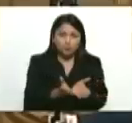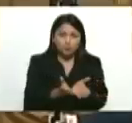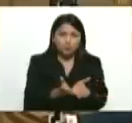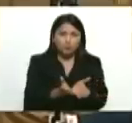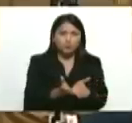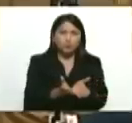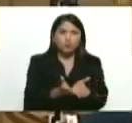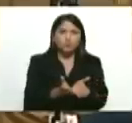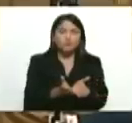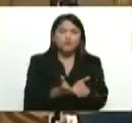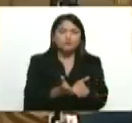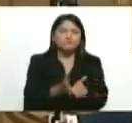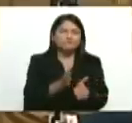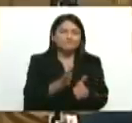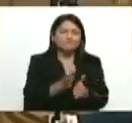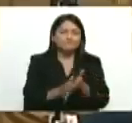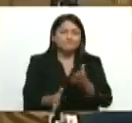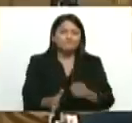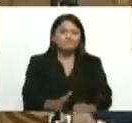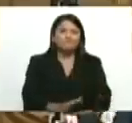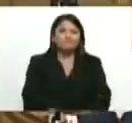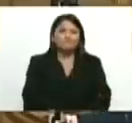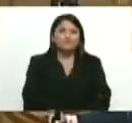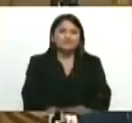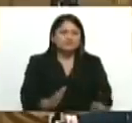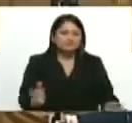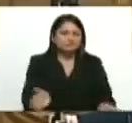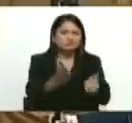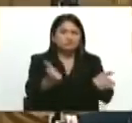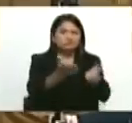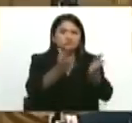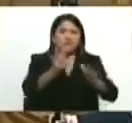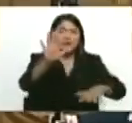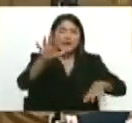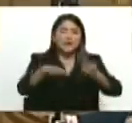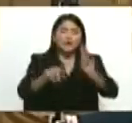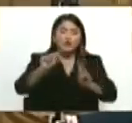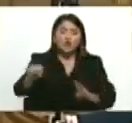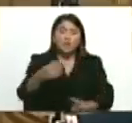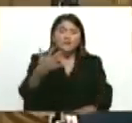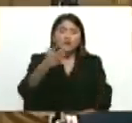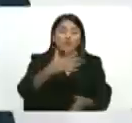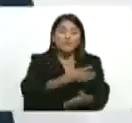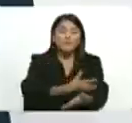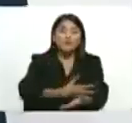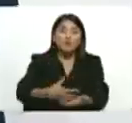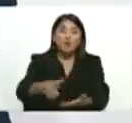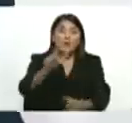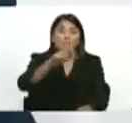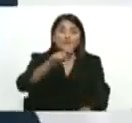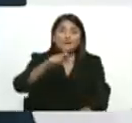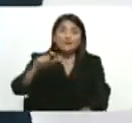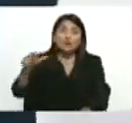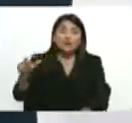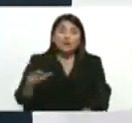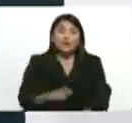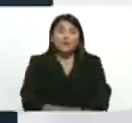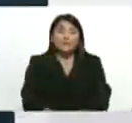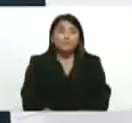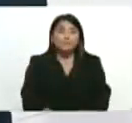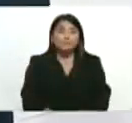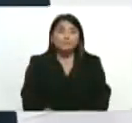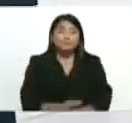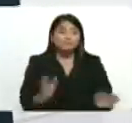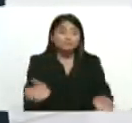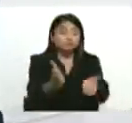planeta, que fue sacar por vías violentas a 12,5 millones de habitantes de un continente y llevarlos